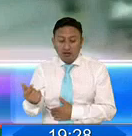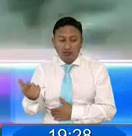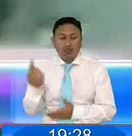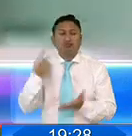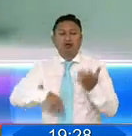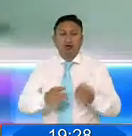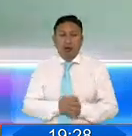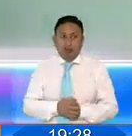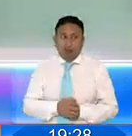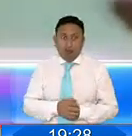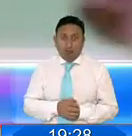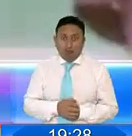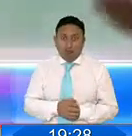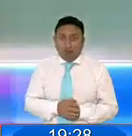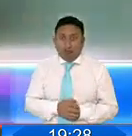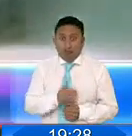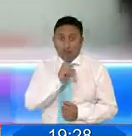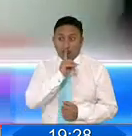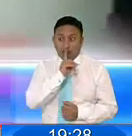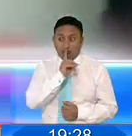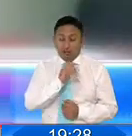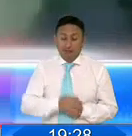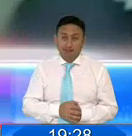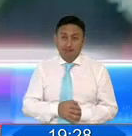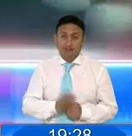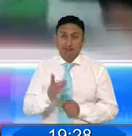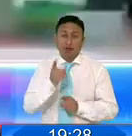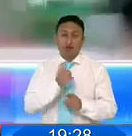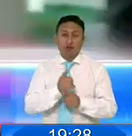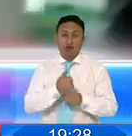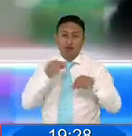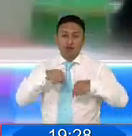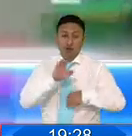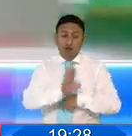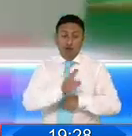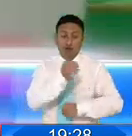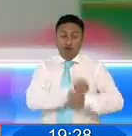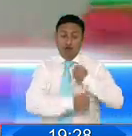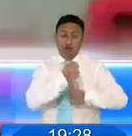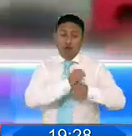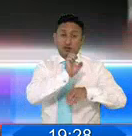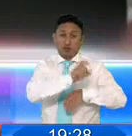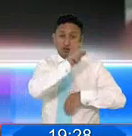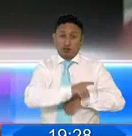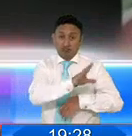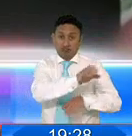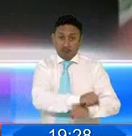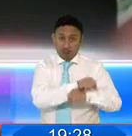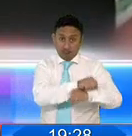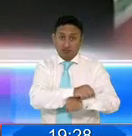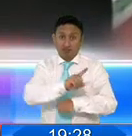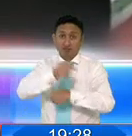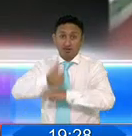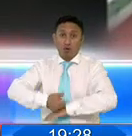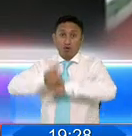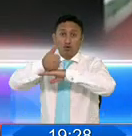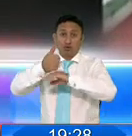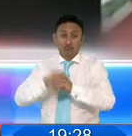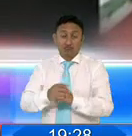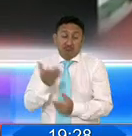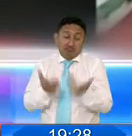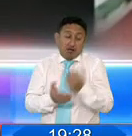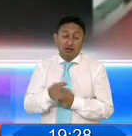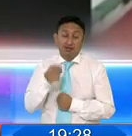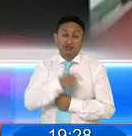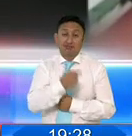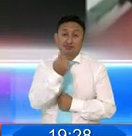dinero y menos a dónde lo llevaba. Es por eso, por los antecedentes del ecuatoriano capturado, que las autoridades no descartan que el